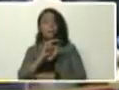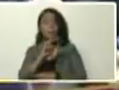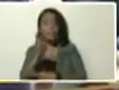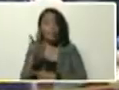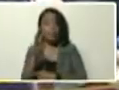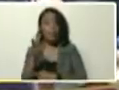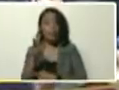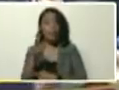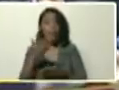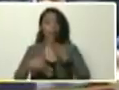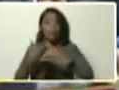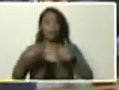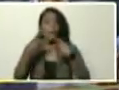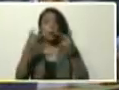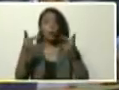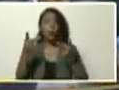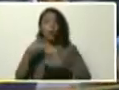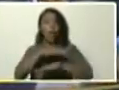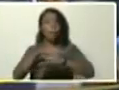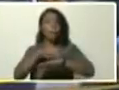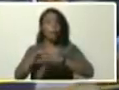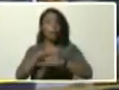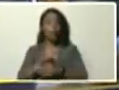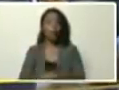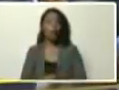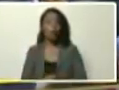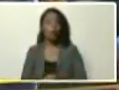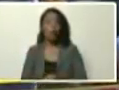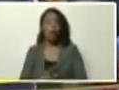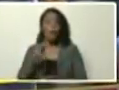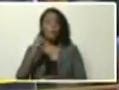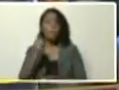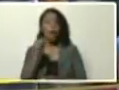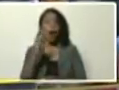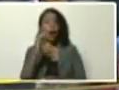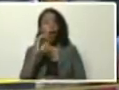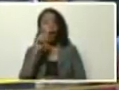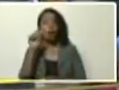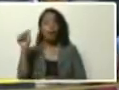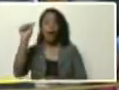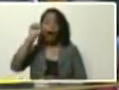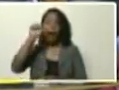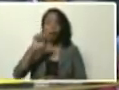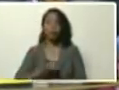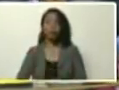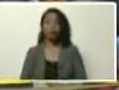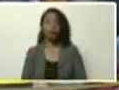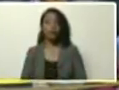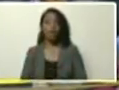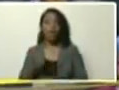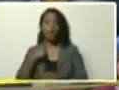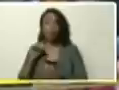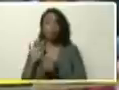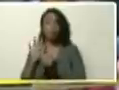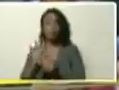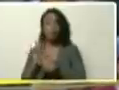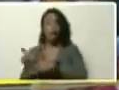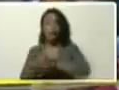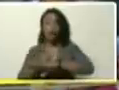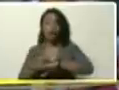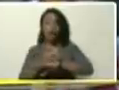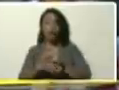Públicos, y al ministro Marcos Torres, de Agua, y se lo planteo a los